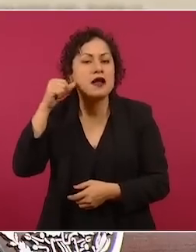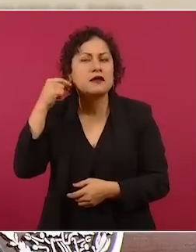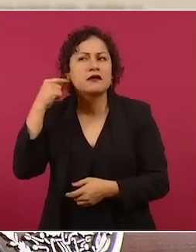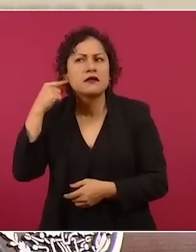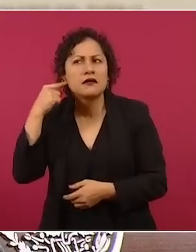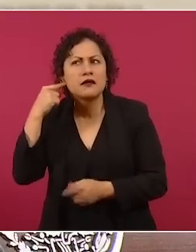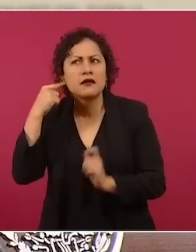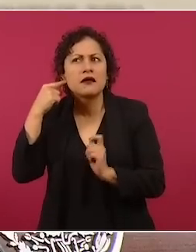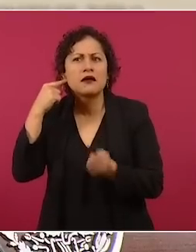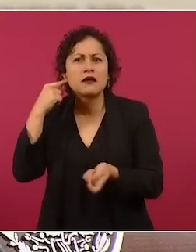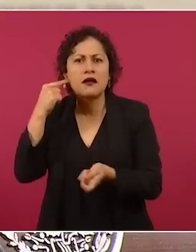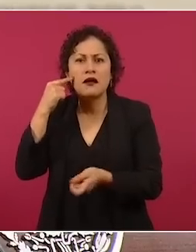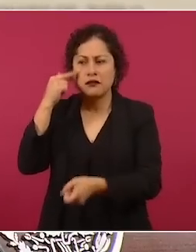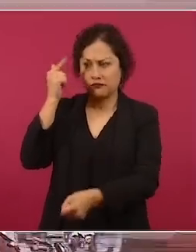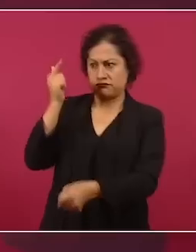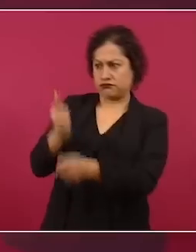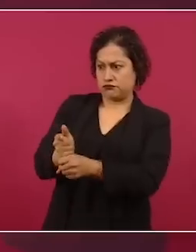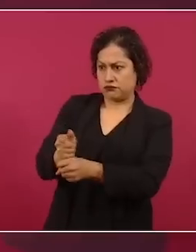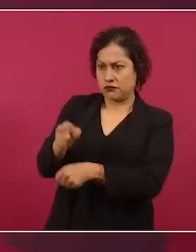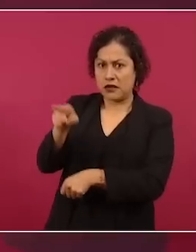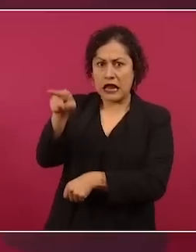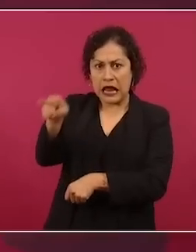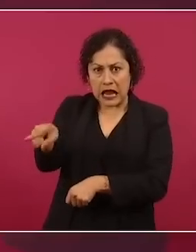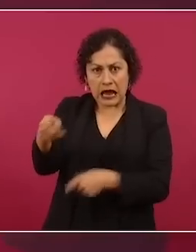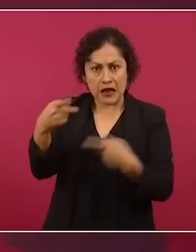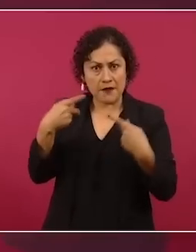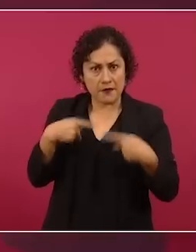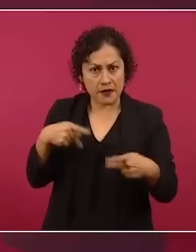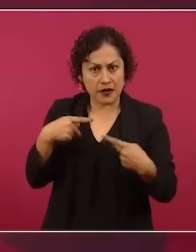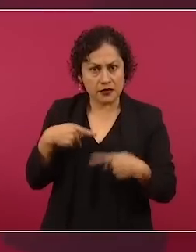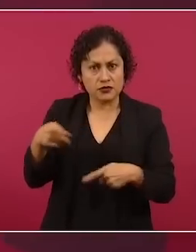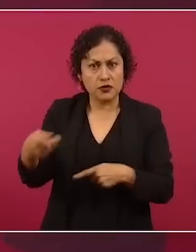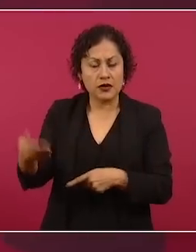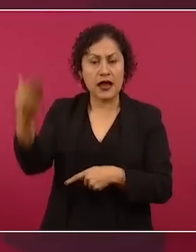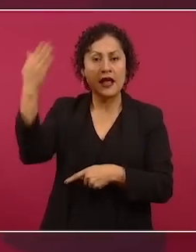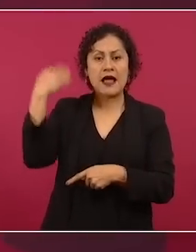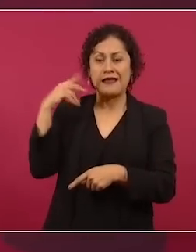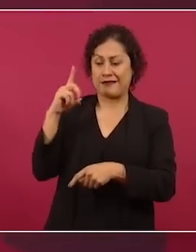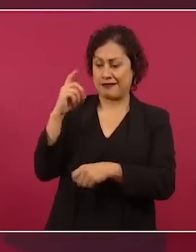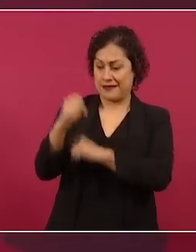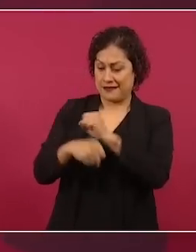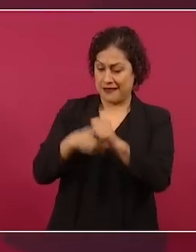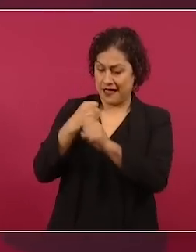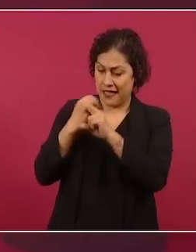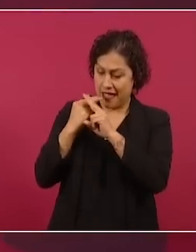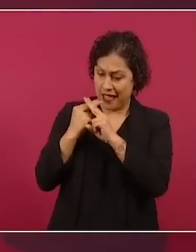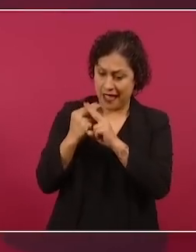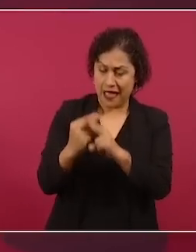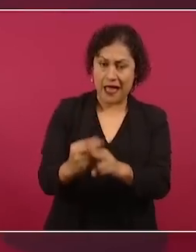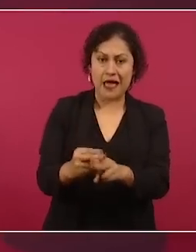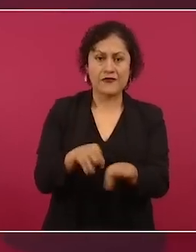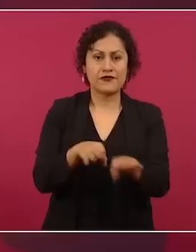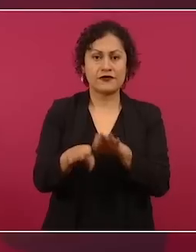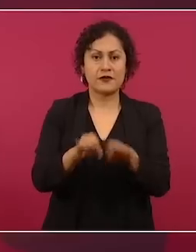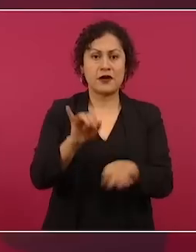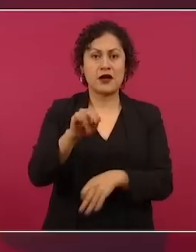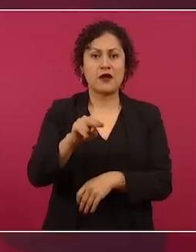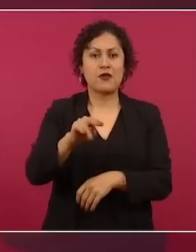lleva 30 años. En el INE, es del grupo de Goldenberg,